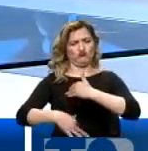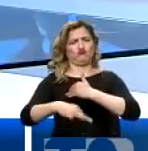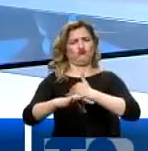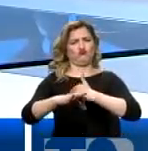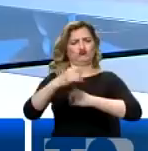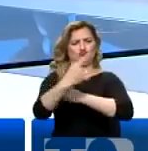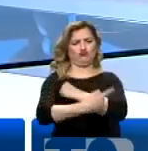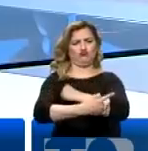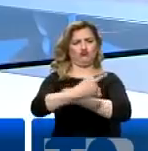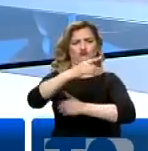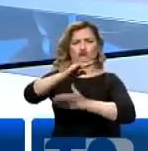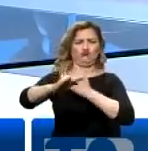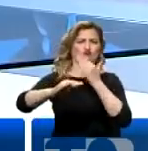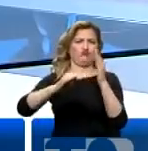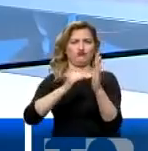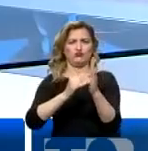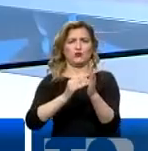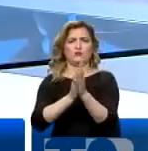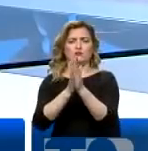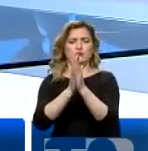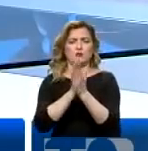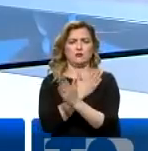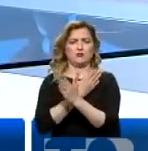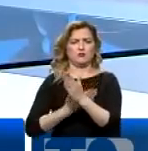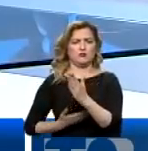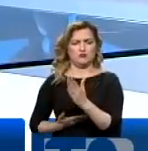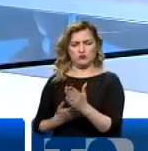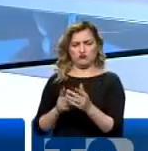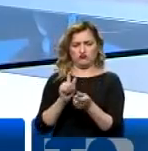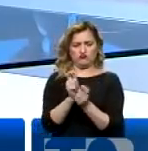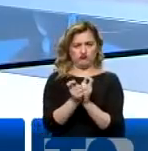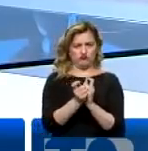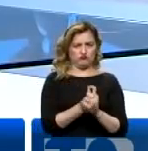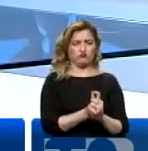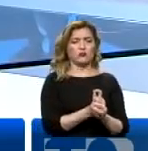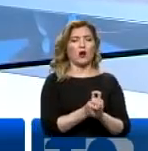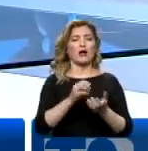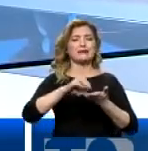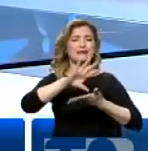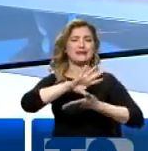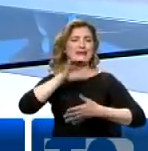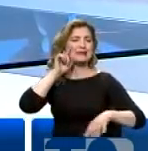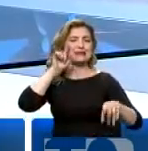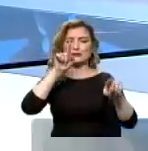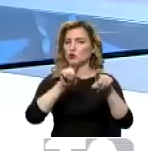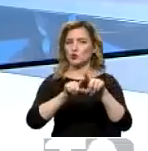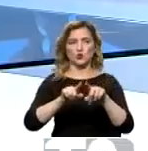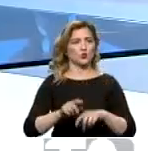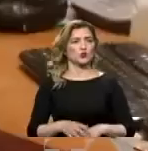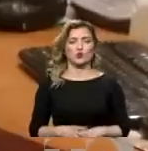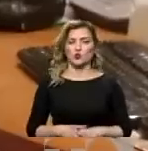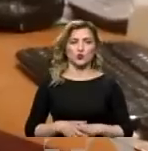y pide que el Ejecutivo corrija esta situación en el veto. En la Asamblea no están de acuerdo con el comunicado.